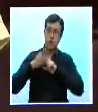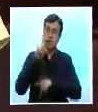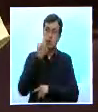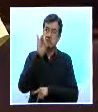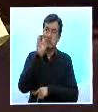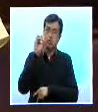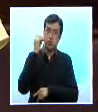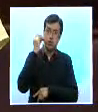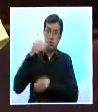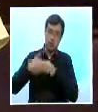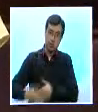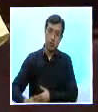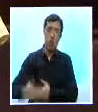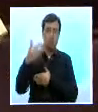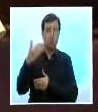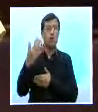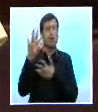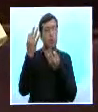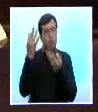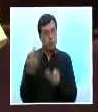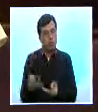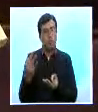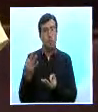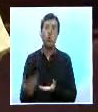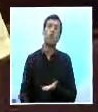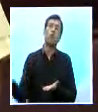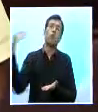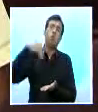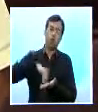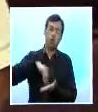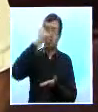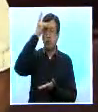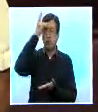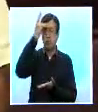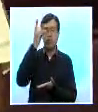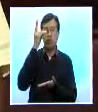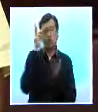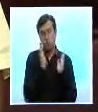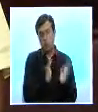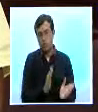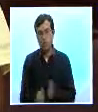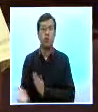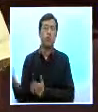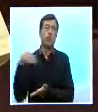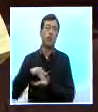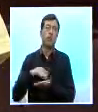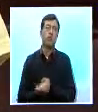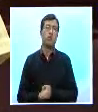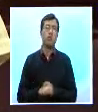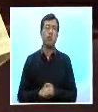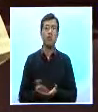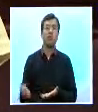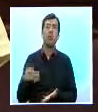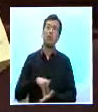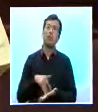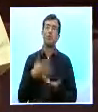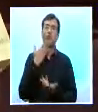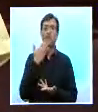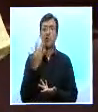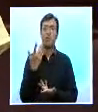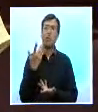para arreglar la situación de refinanciamiento de capital caso contrario caemos en el mismo de siempre la